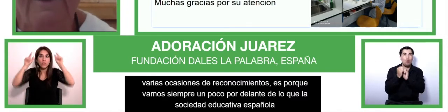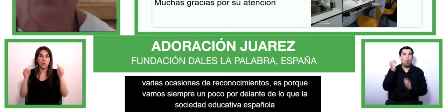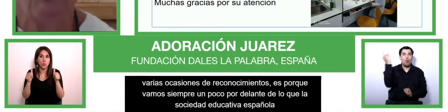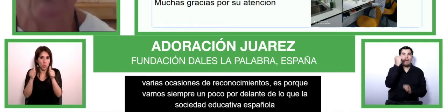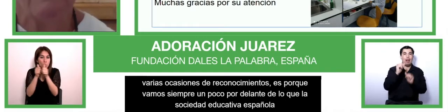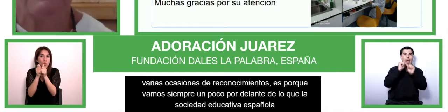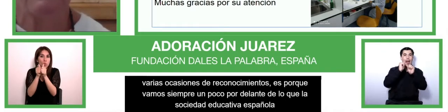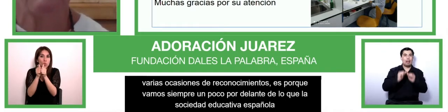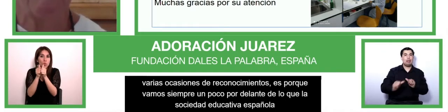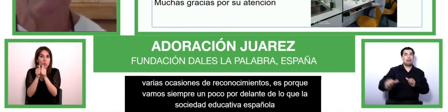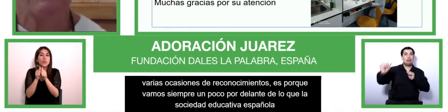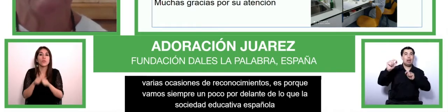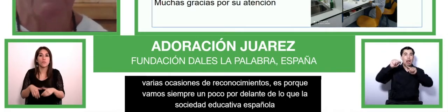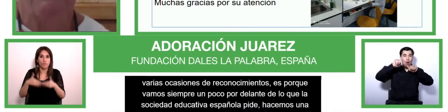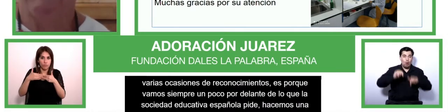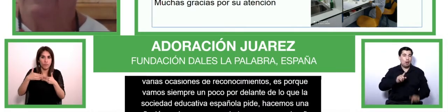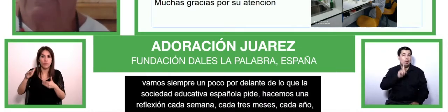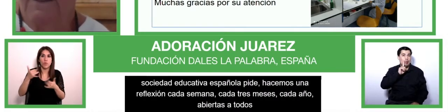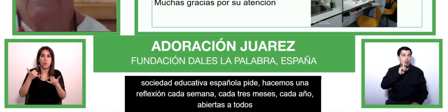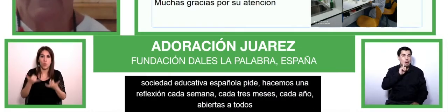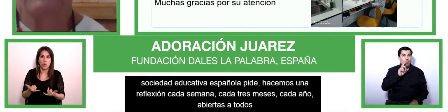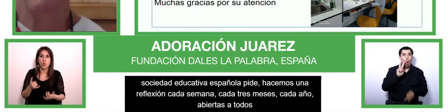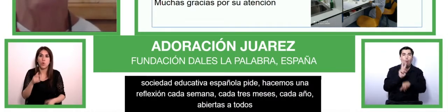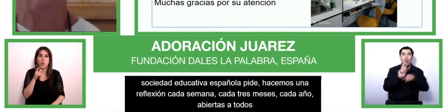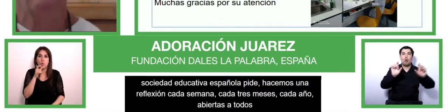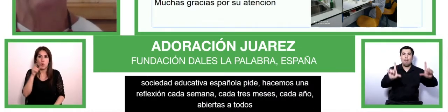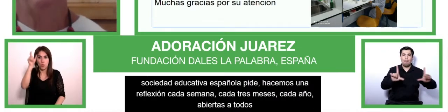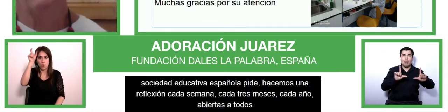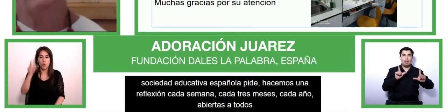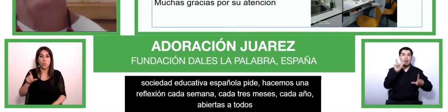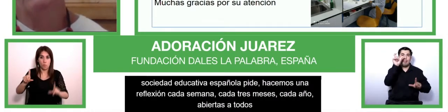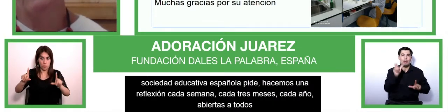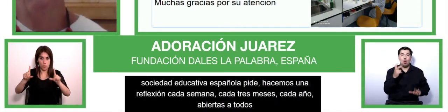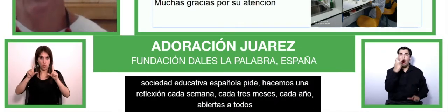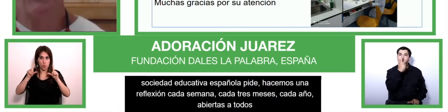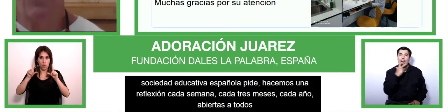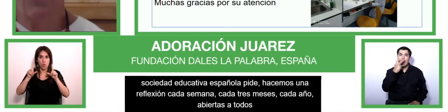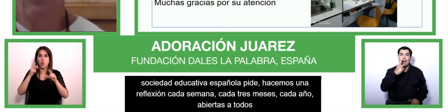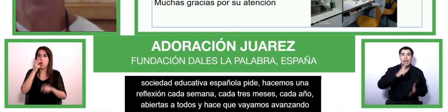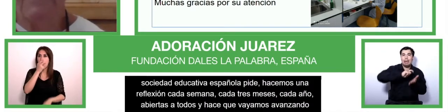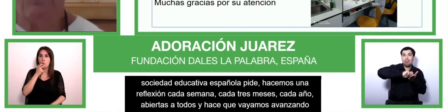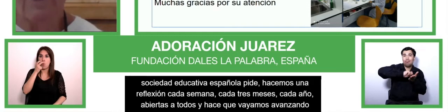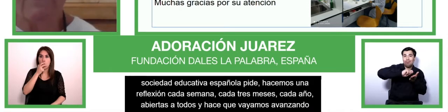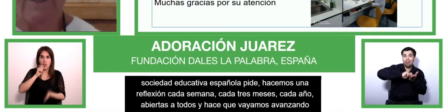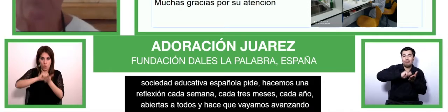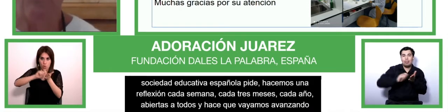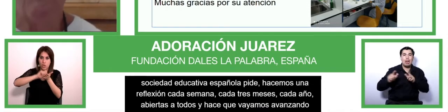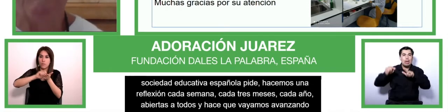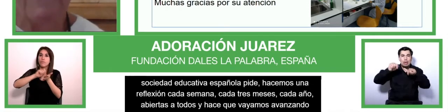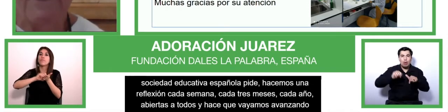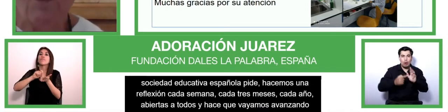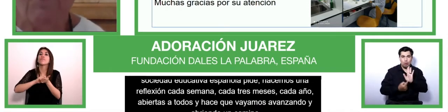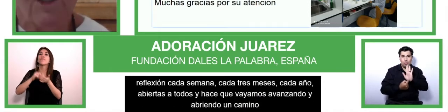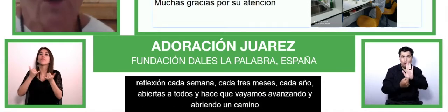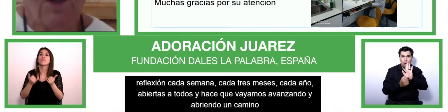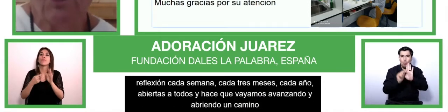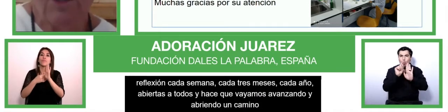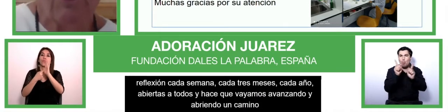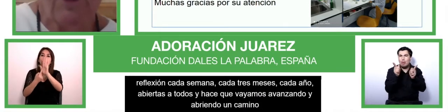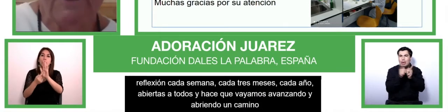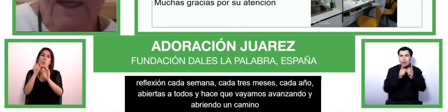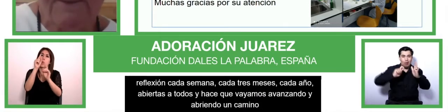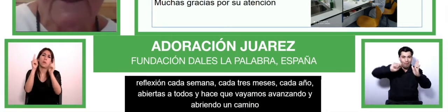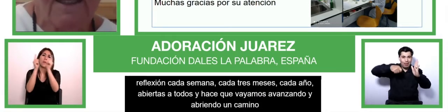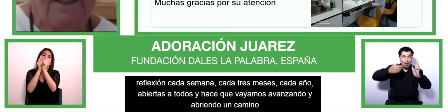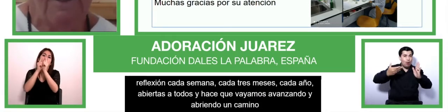que tenemos un máster también en castellano. Y bueno, y ahora les voy a dejar con un pequeño vídeo que hemos grabado